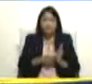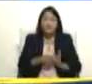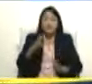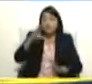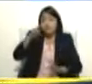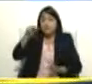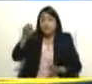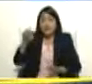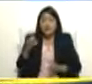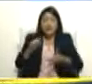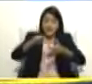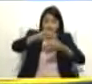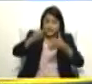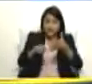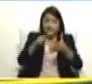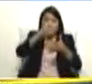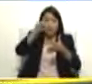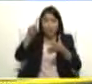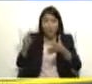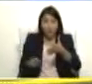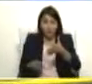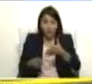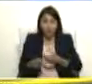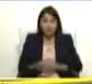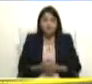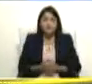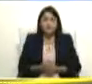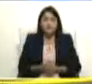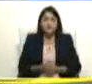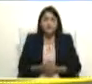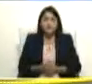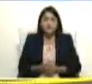Consejo Nacional Electoral las 5 preguntas